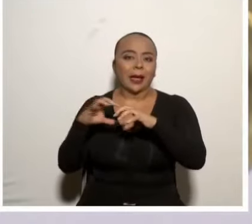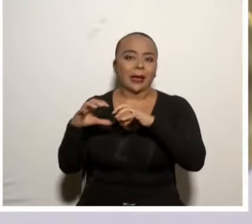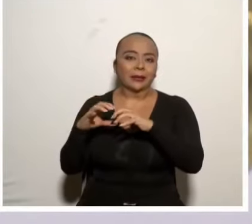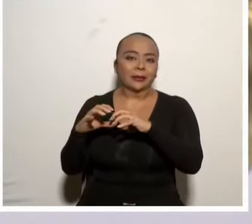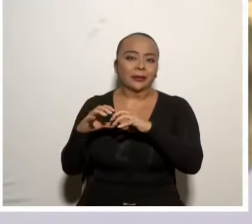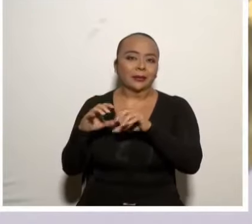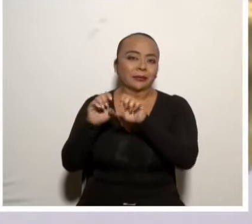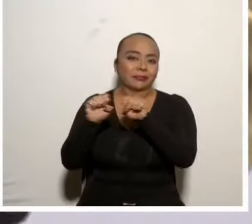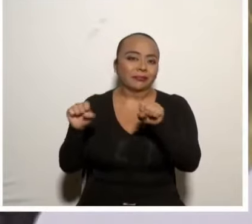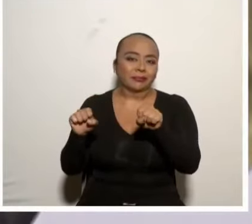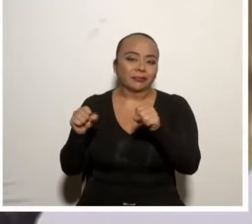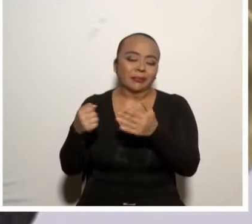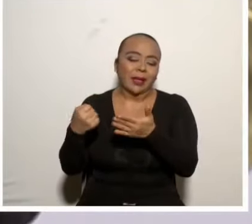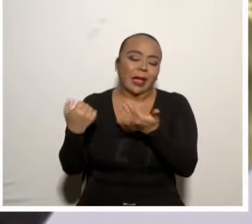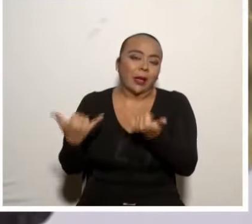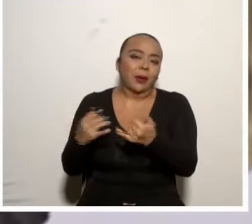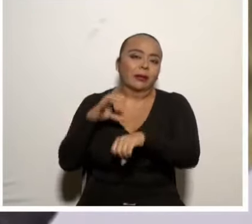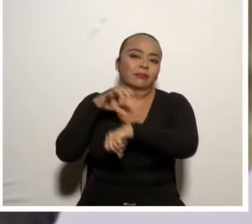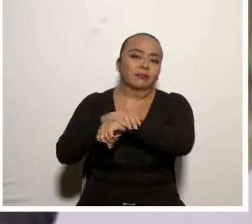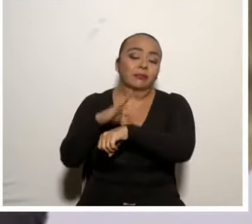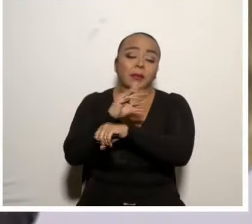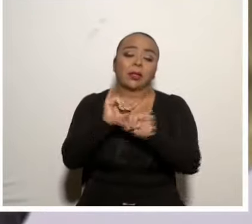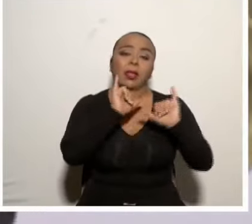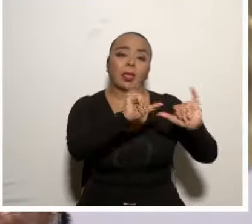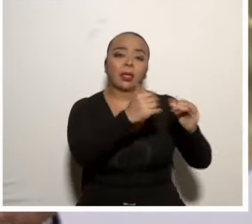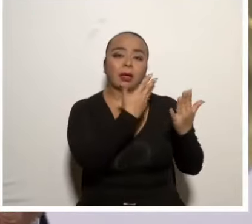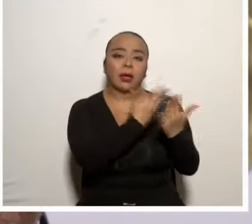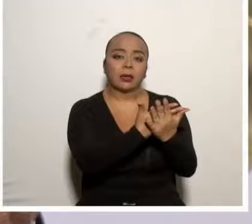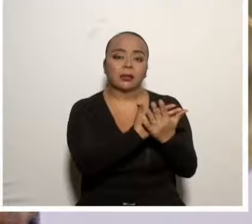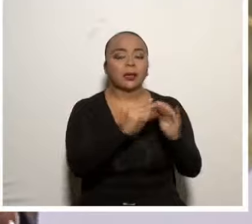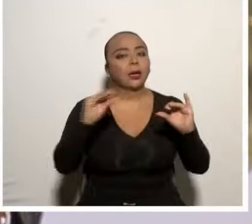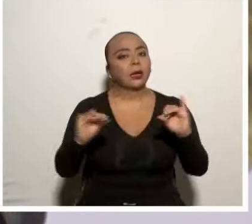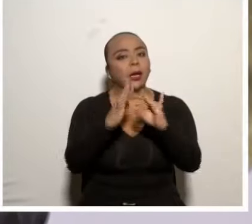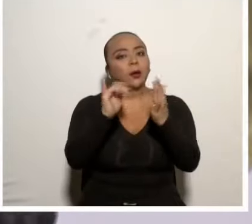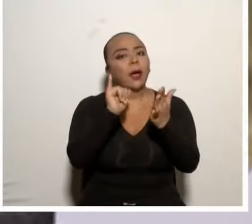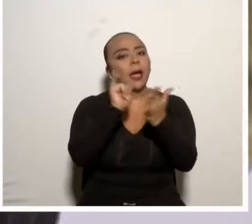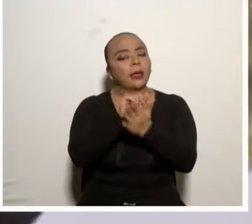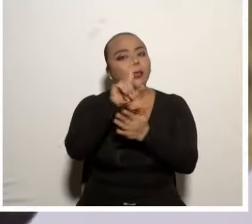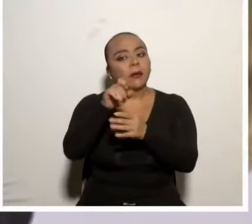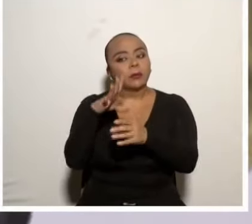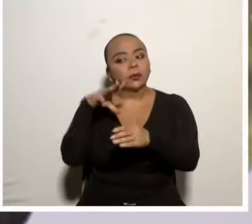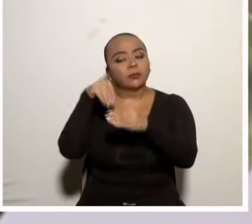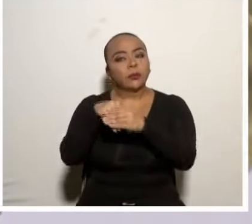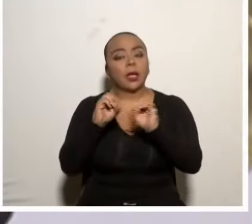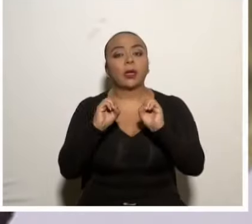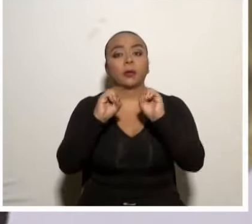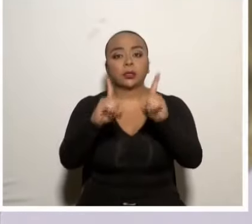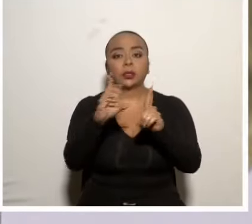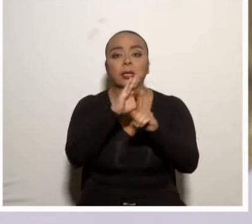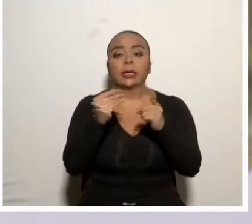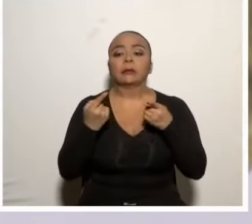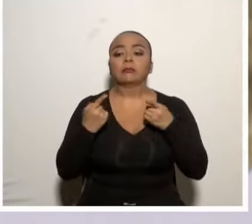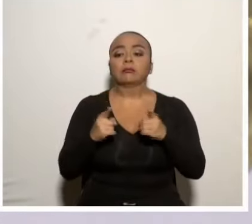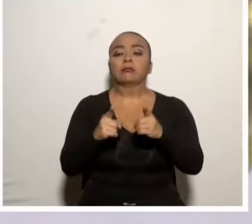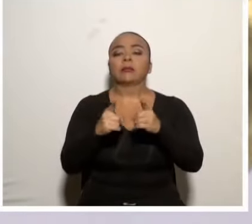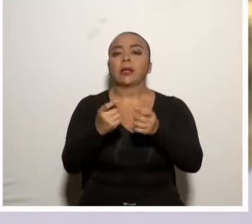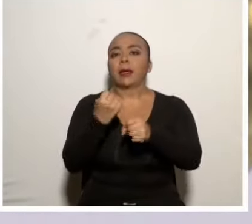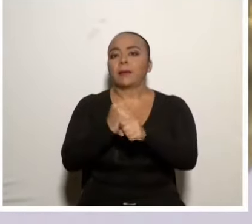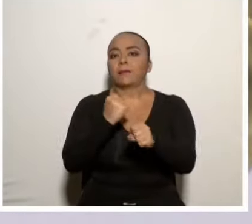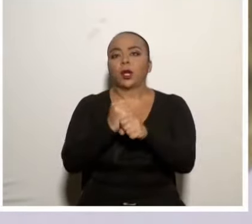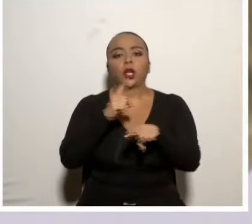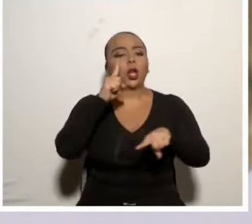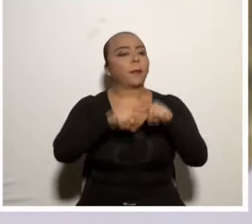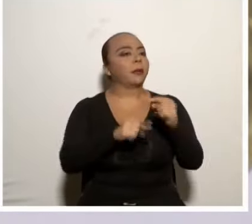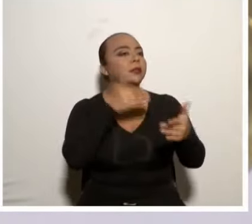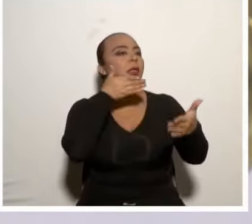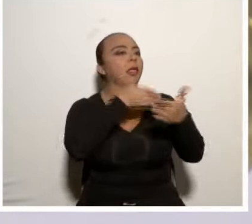delincuenciales, lamentablemente, queda ahora detenida y estará en la cárcel. Por supuesto que ahí tenemos que integrar la educación y la generación de empleo. No podemos atacar